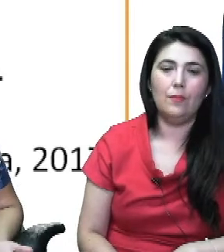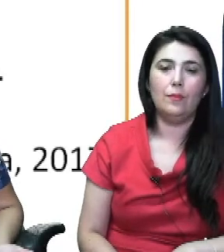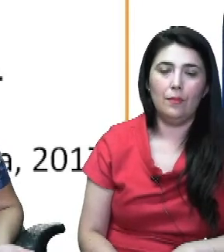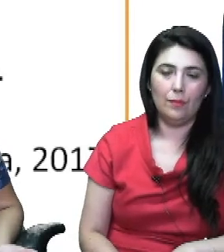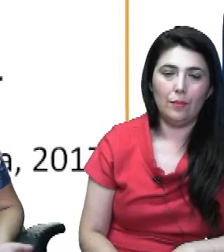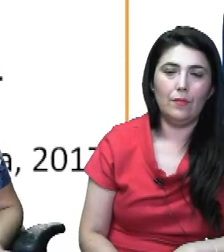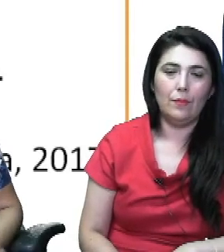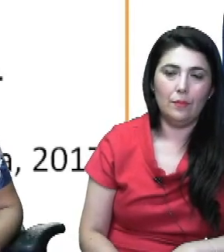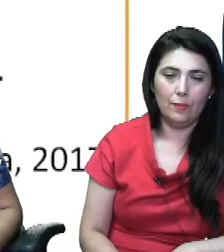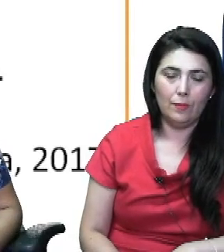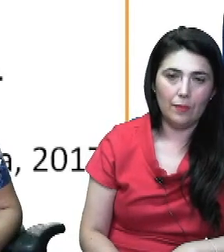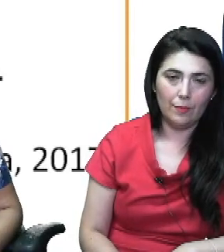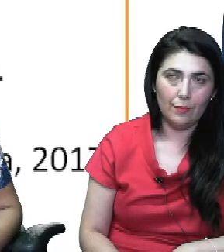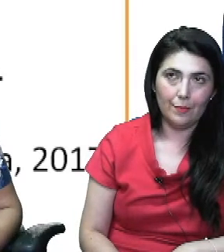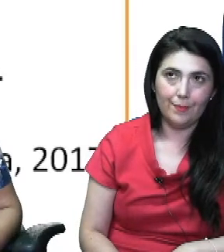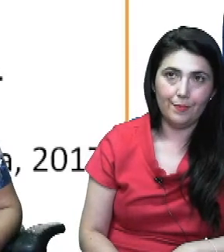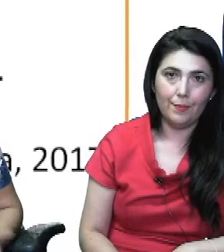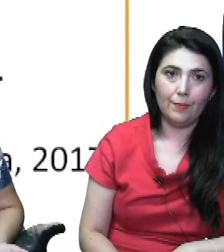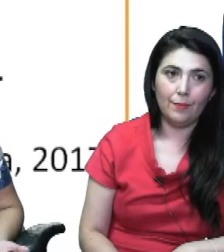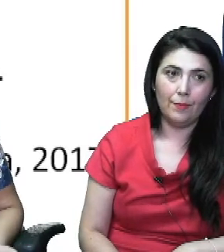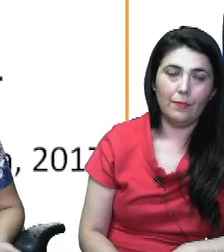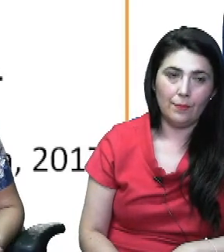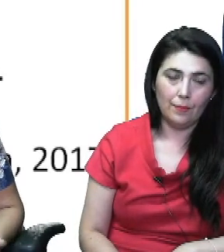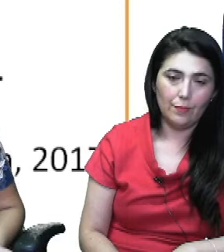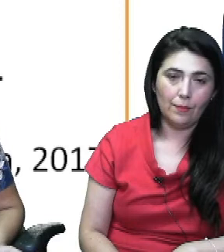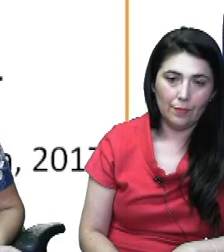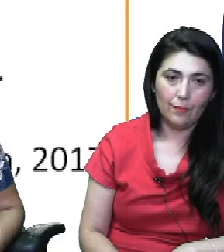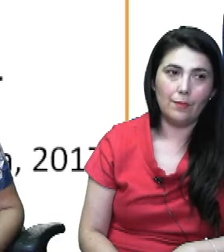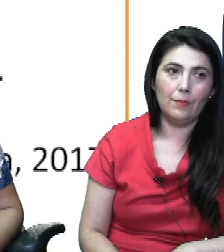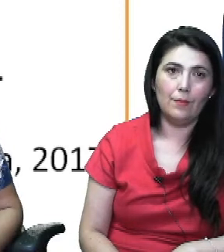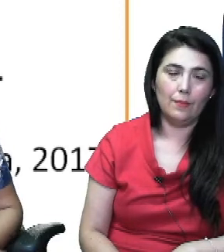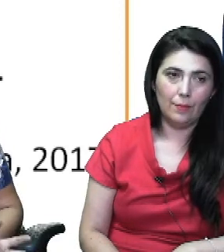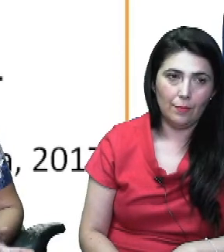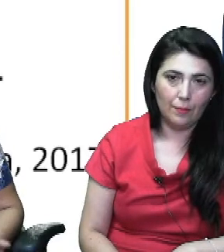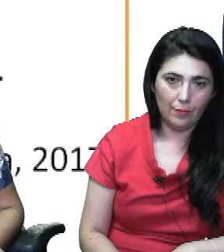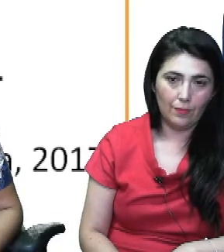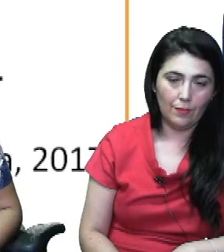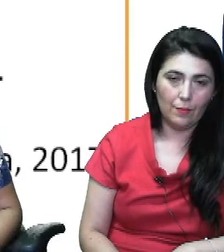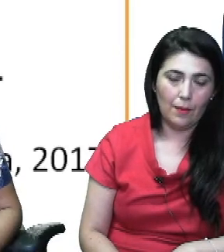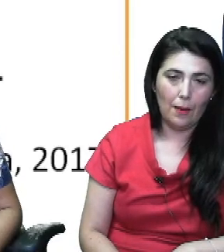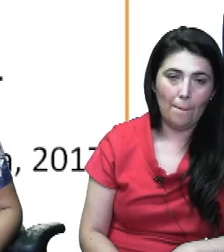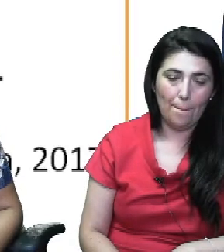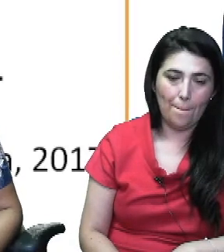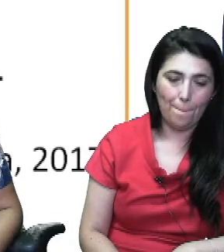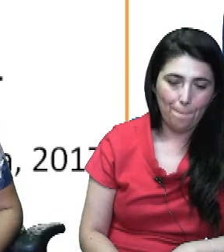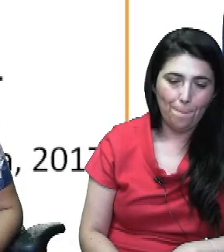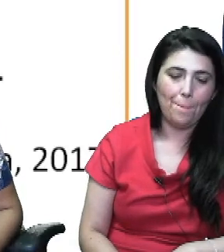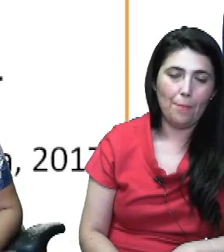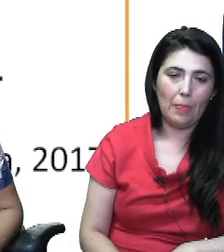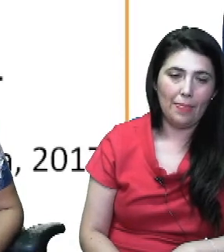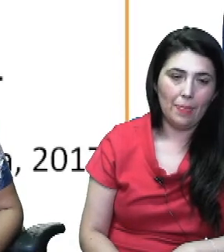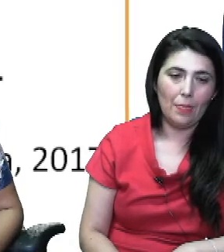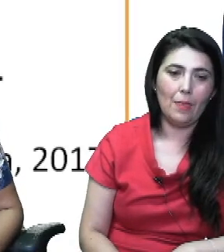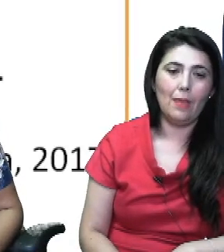incluso perturbadoras, como el insomnio, la habilidad emocional, irritabilidad, recuerdos intrusivos